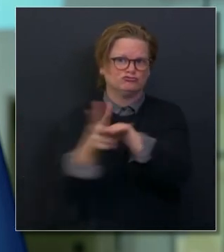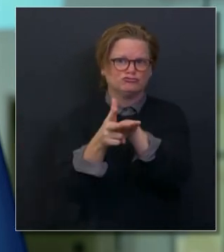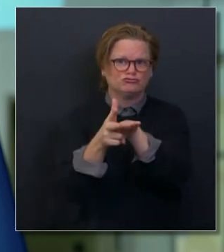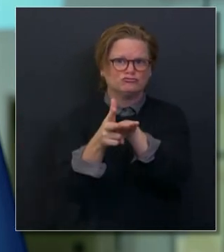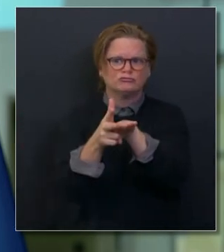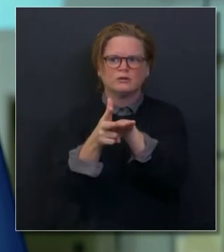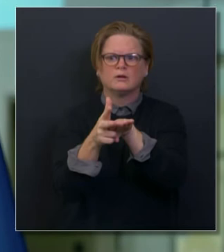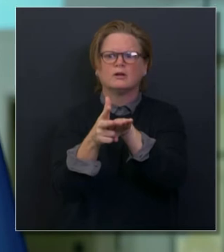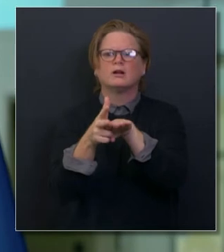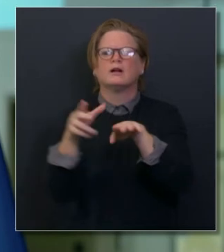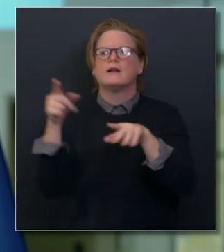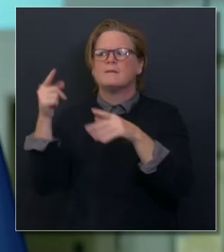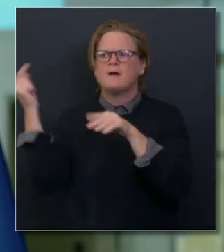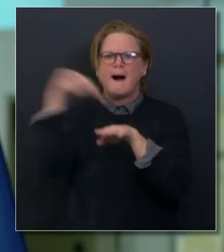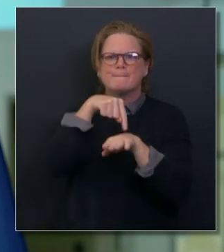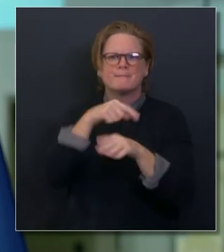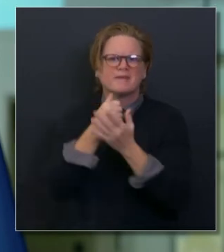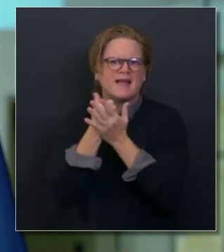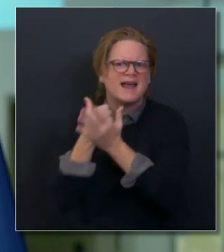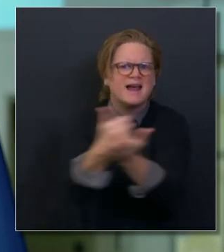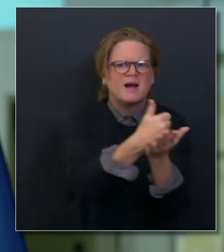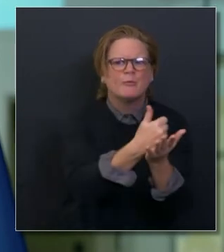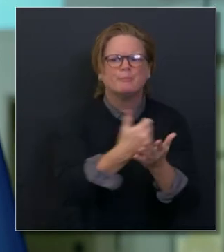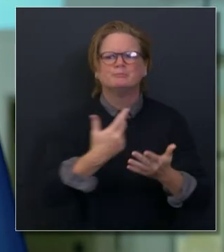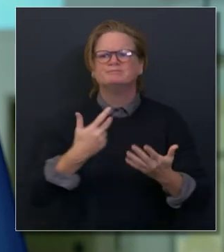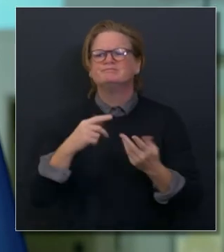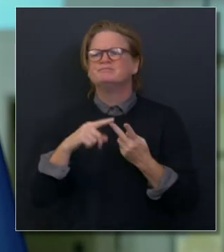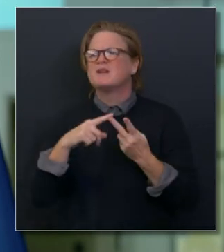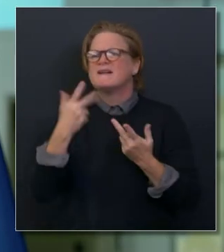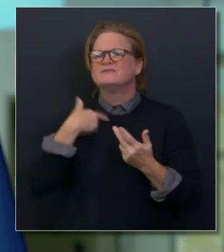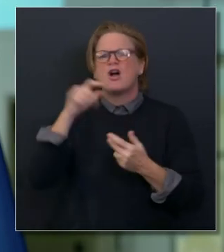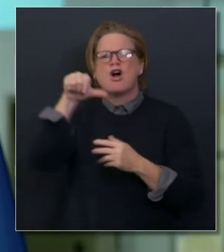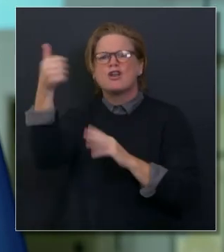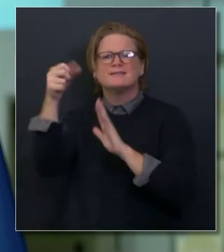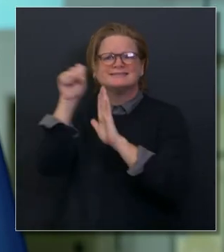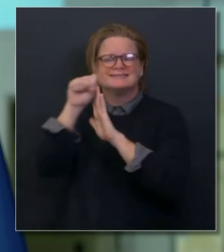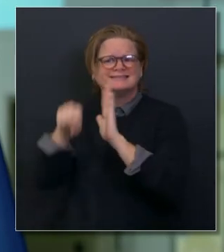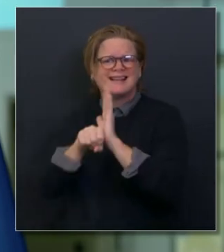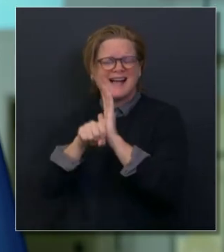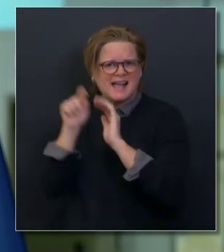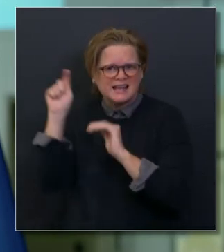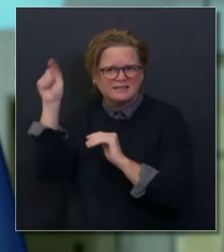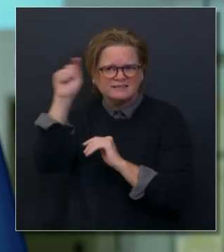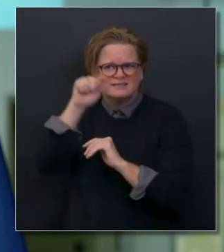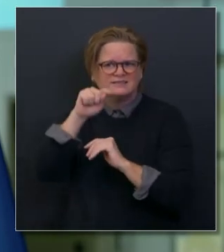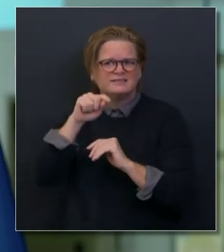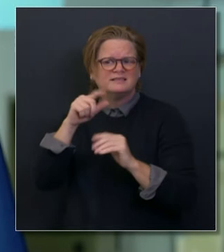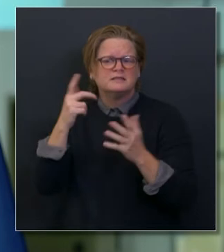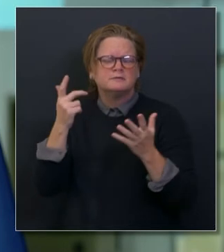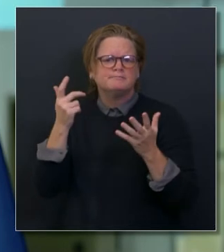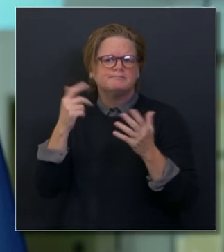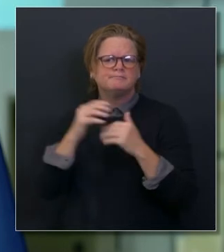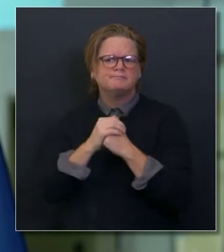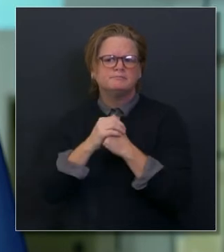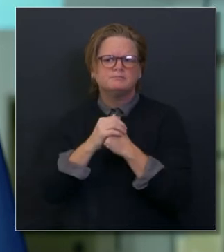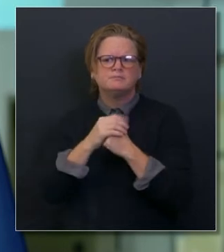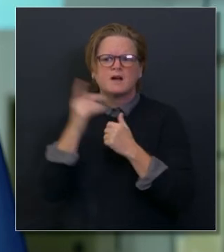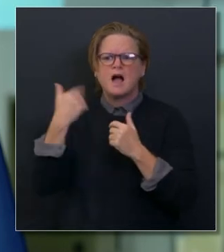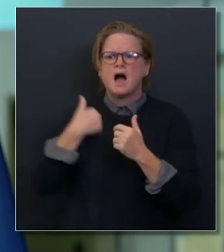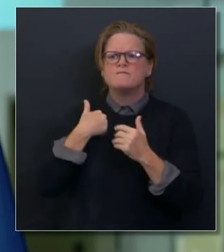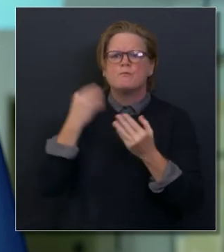sur de California, que ha sido tan azotado. ¿Y qué mejoras ha hecho? ¿Qué ha aprendido de otros estados que